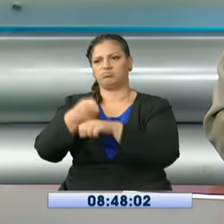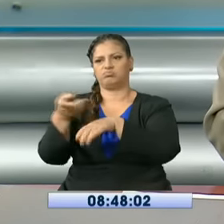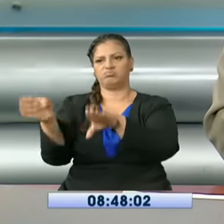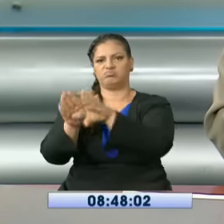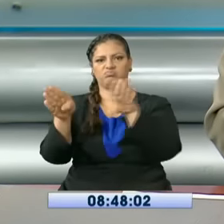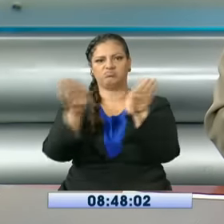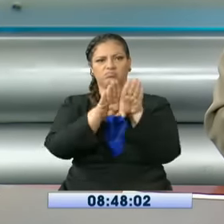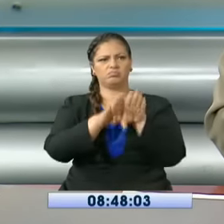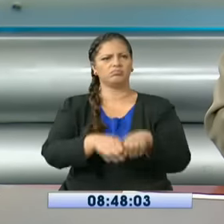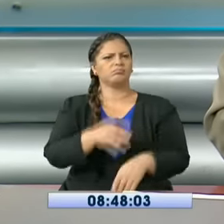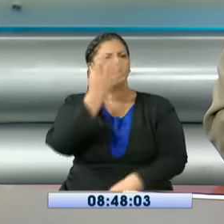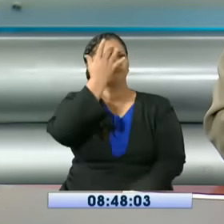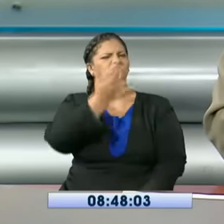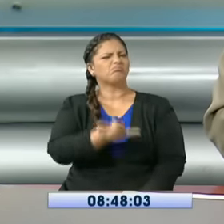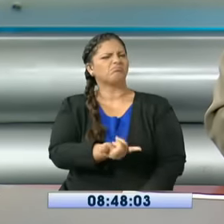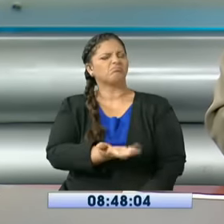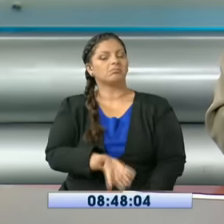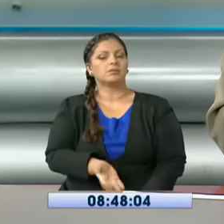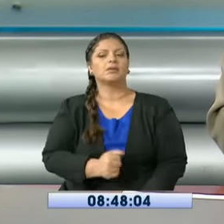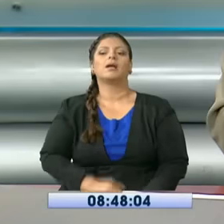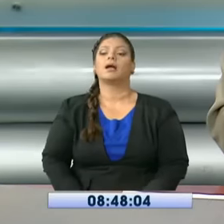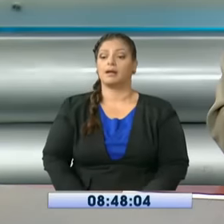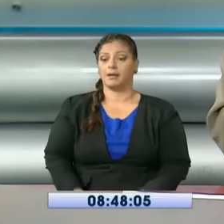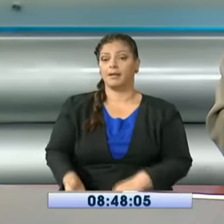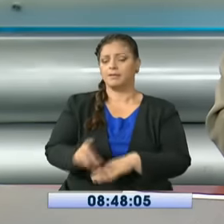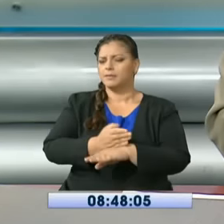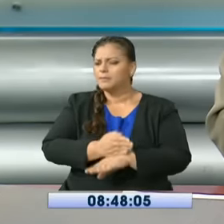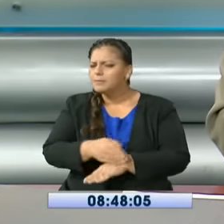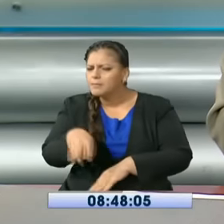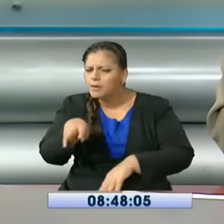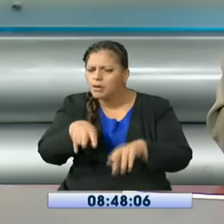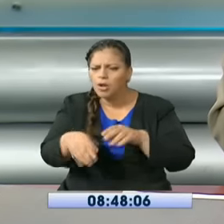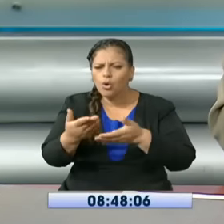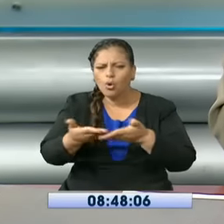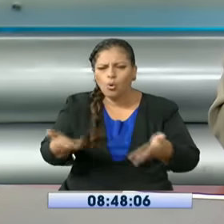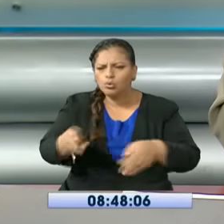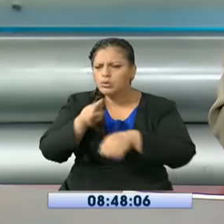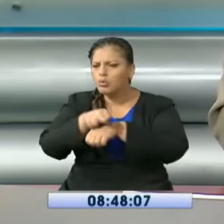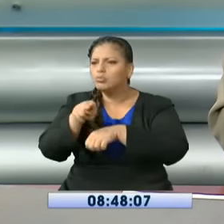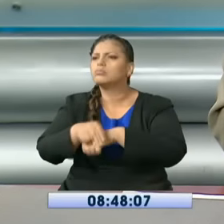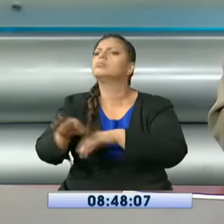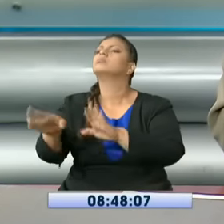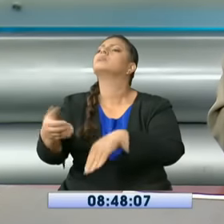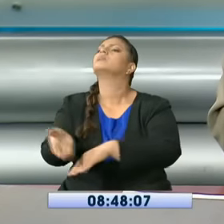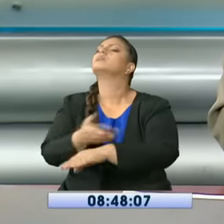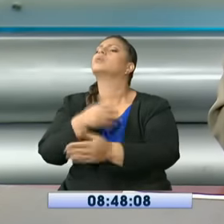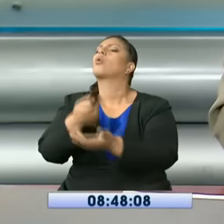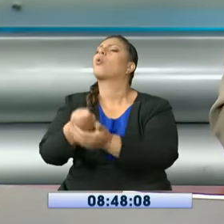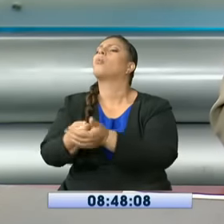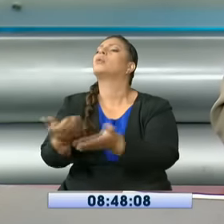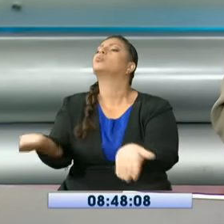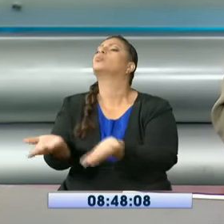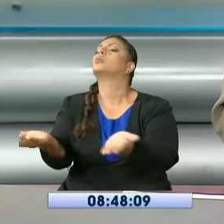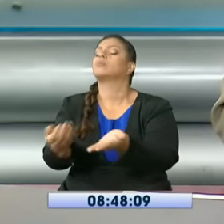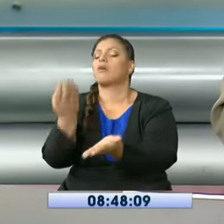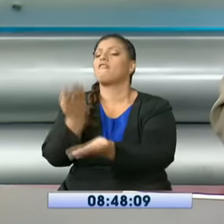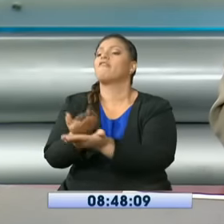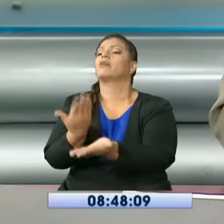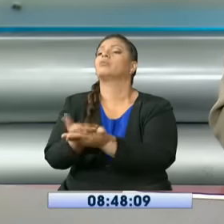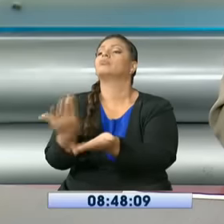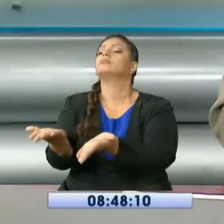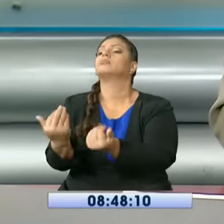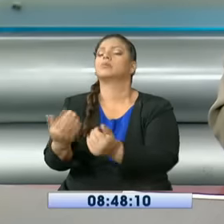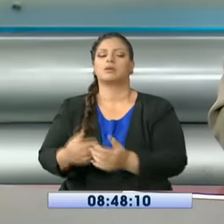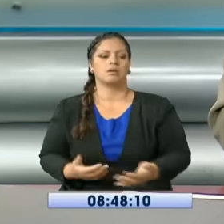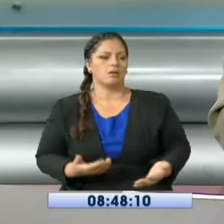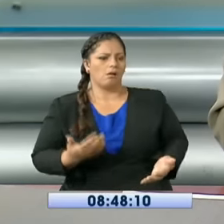pudieron, del taller por cierto, no pudieron justificar la procedencia de las piezas y accesorios para este tipo de vehículos, esto